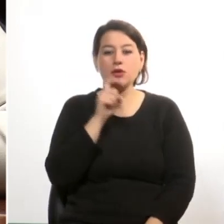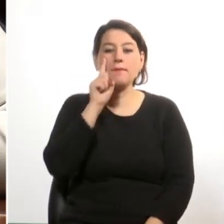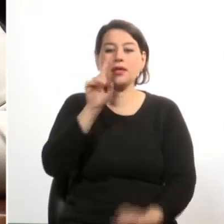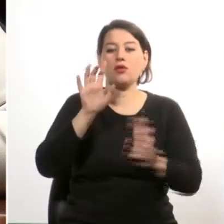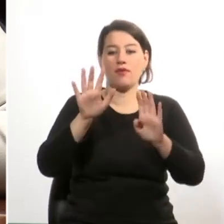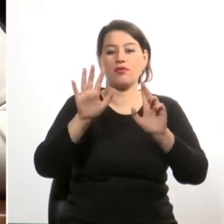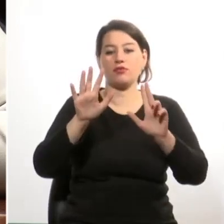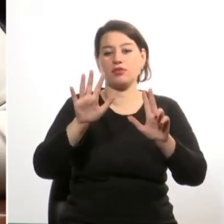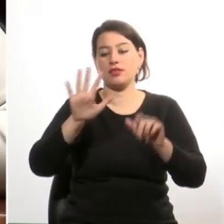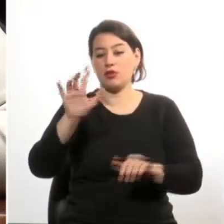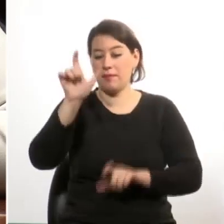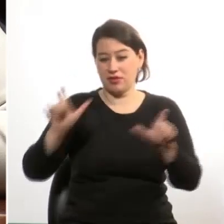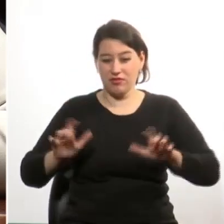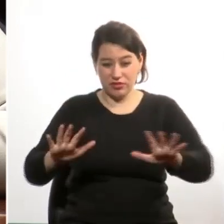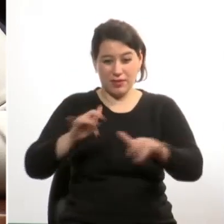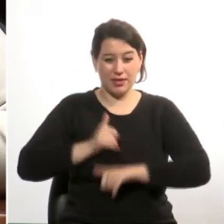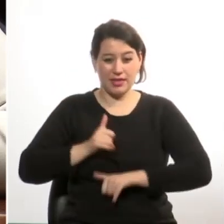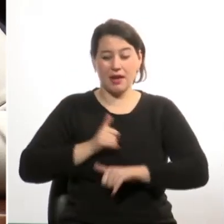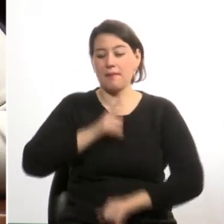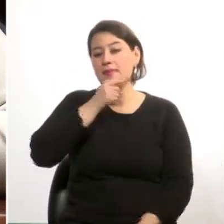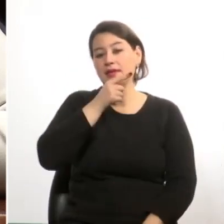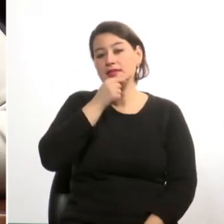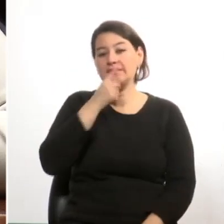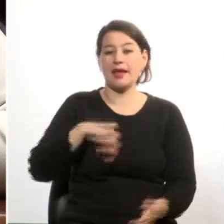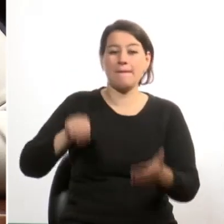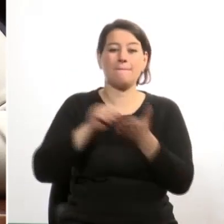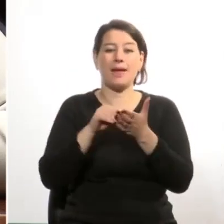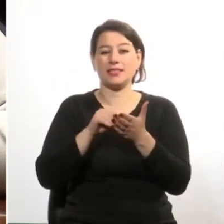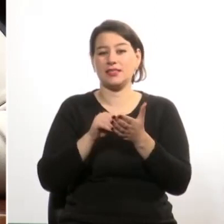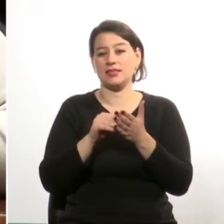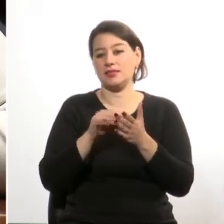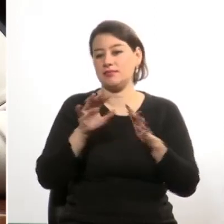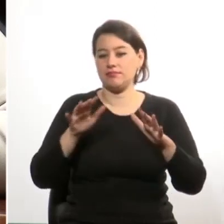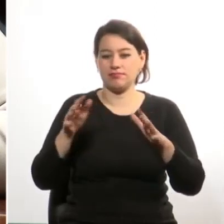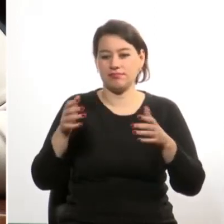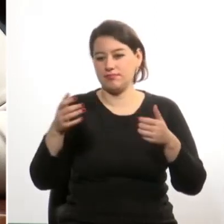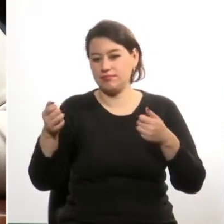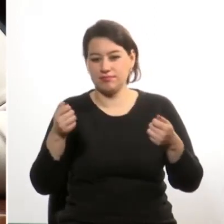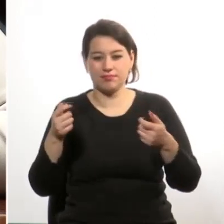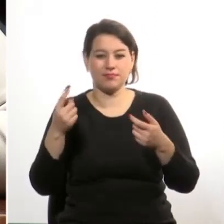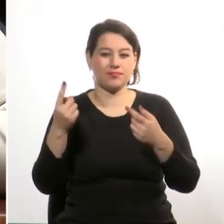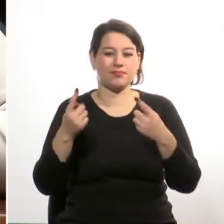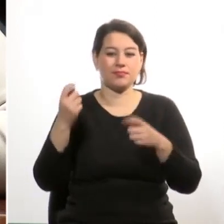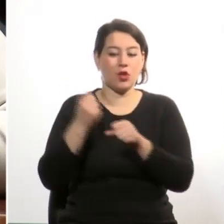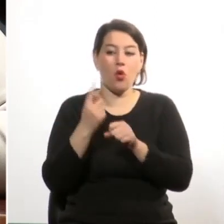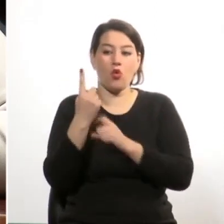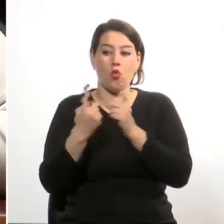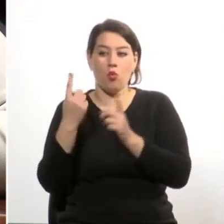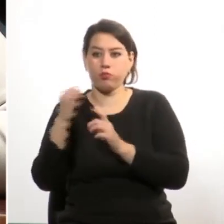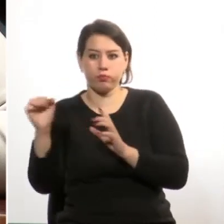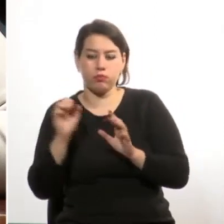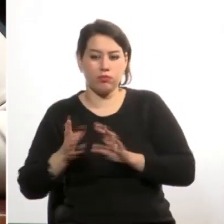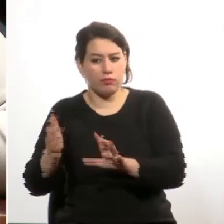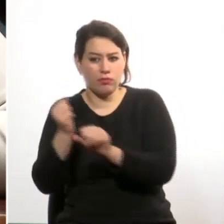1985 por funcionarios militares y policiales equiparados y asimilados por móviles políticos o en ocasión del cumplimiento de sus